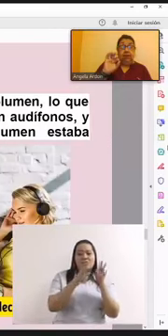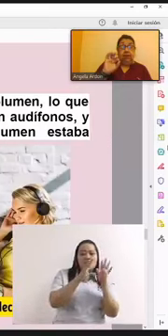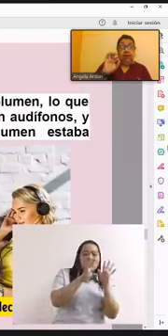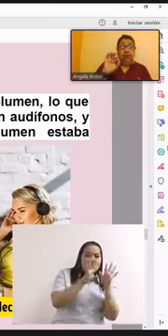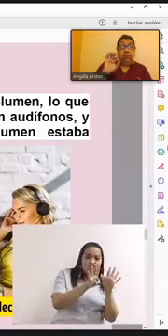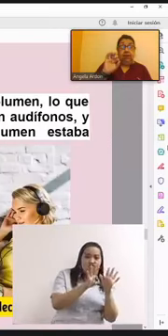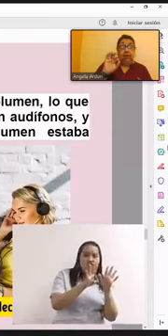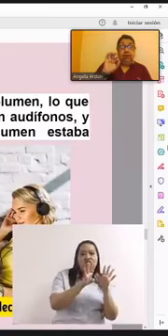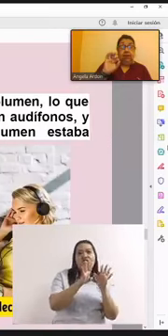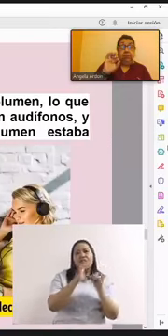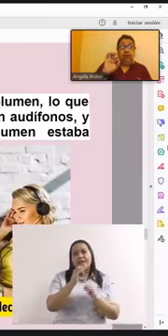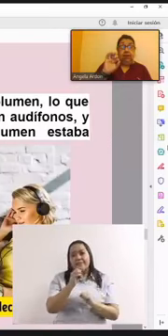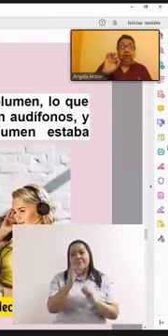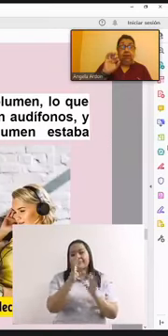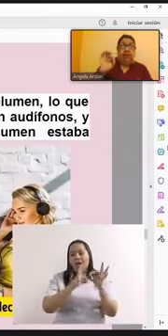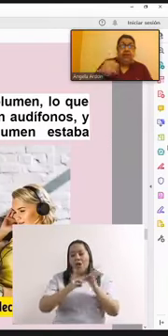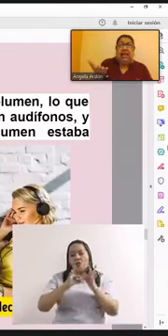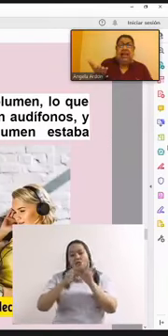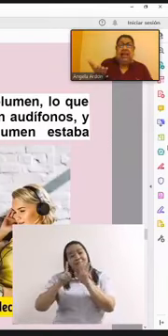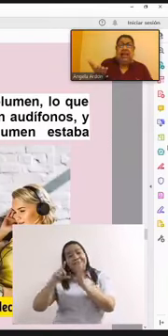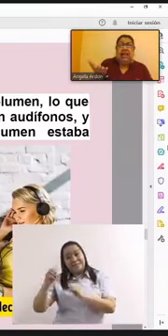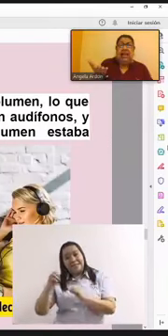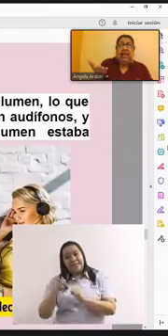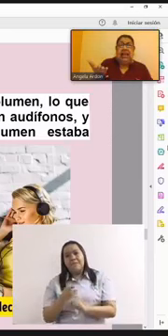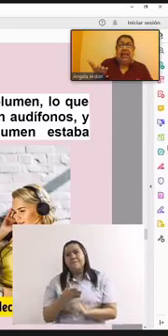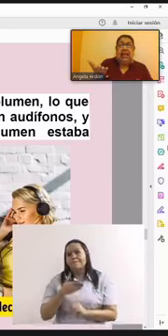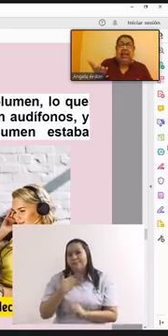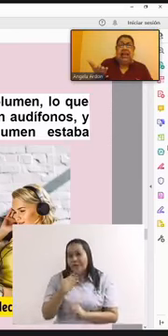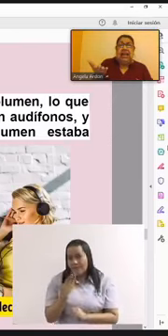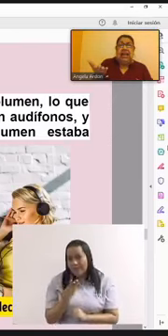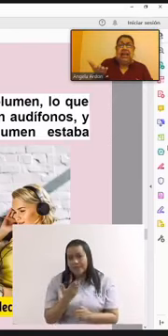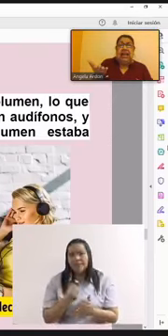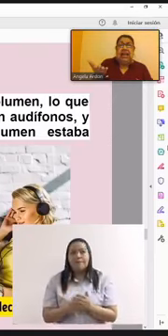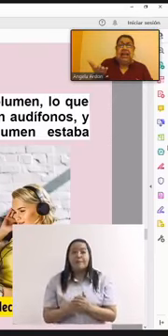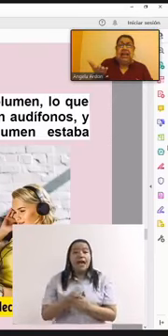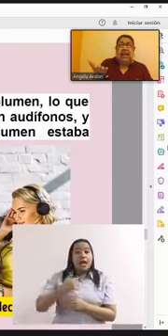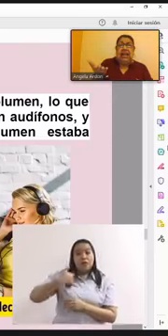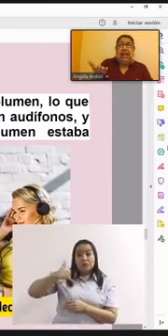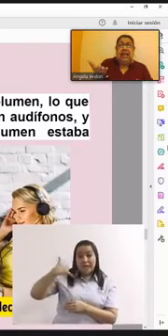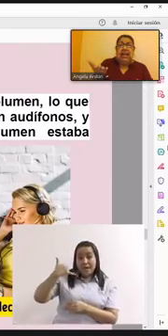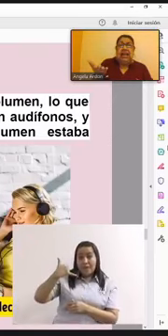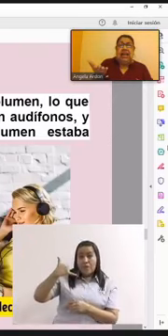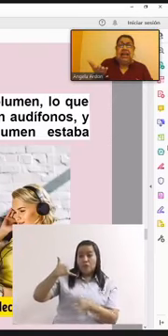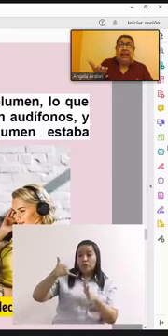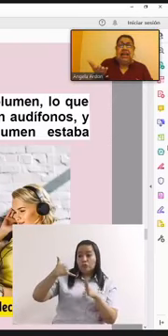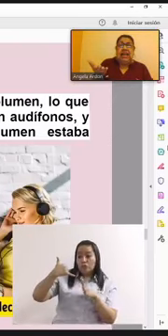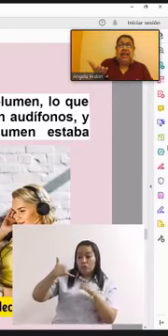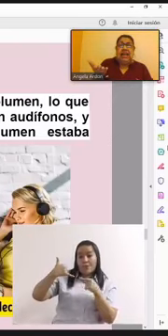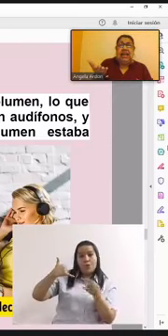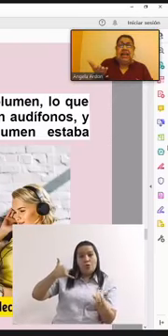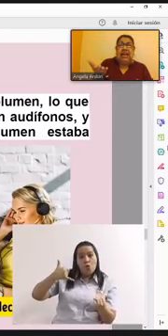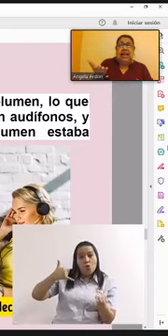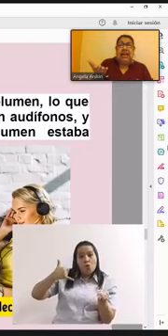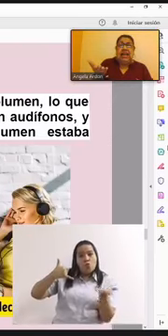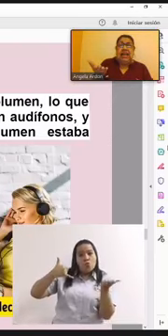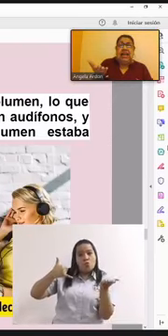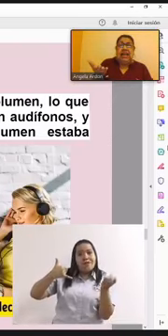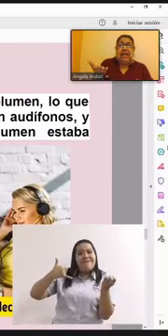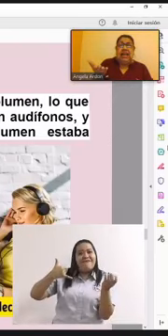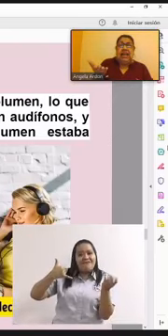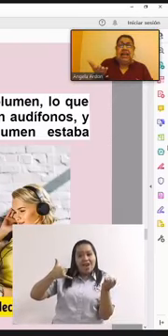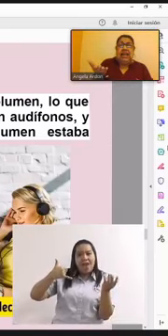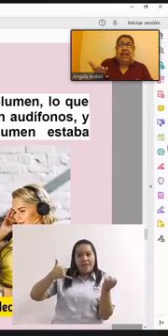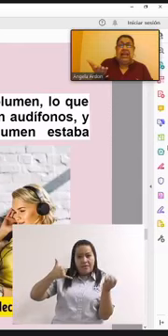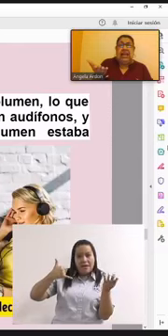es 60, 90? Fácil. En los teléfonos, tú le pones el volumen y sale verde.